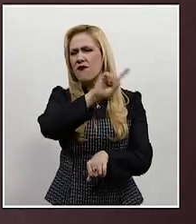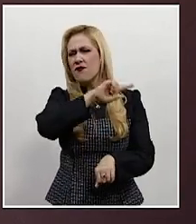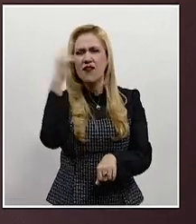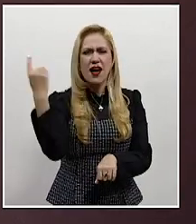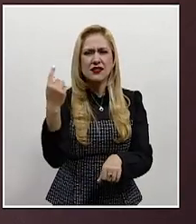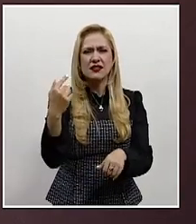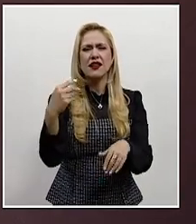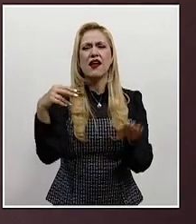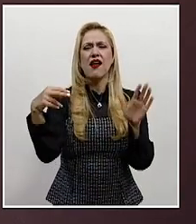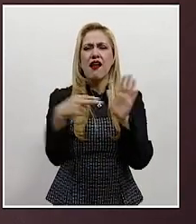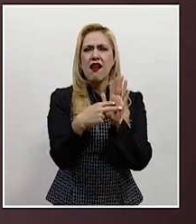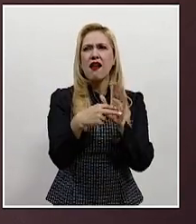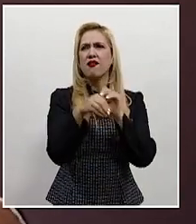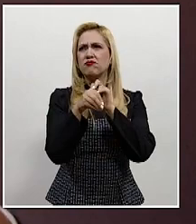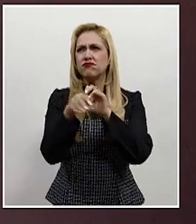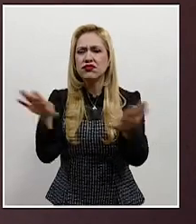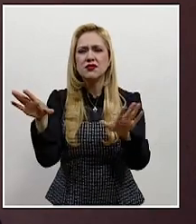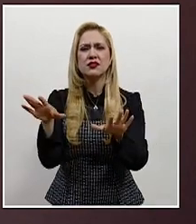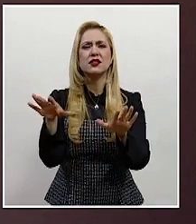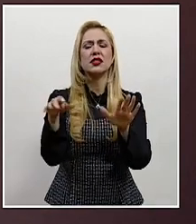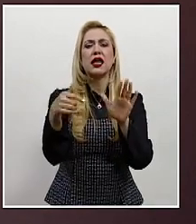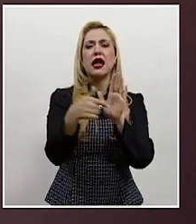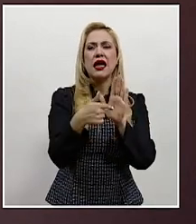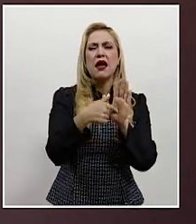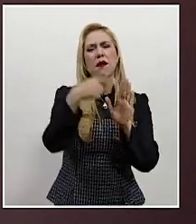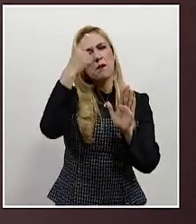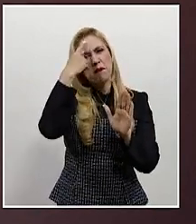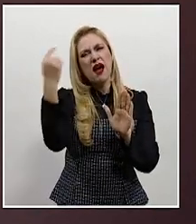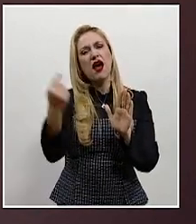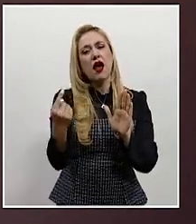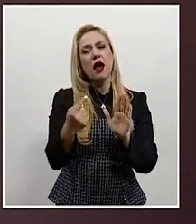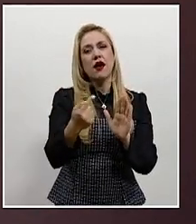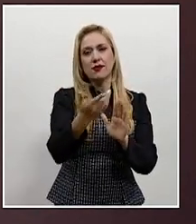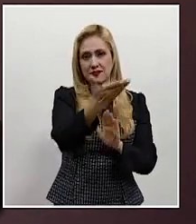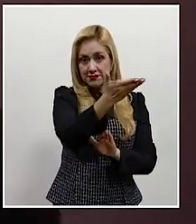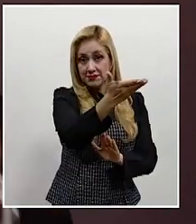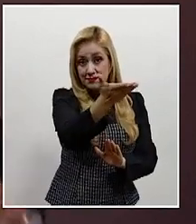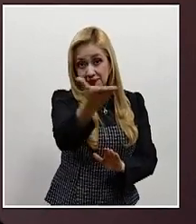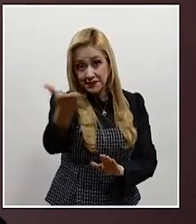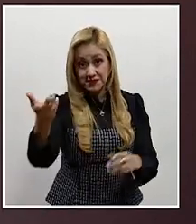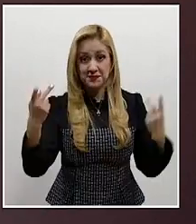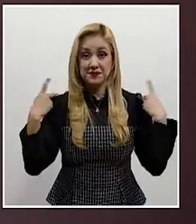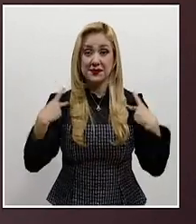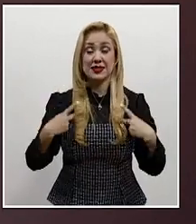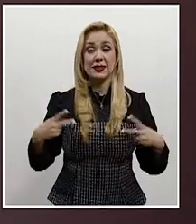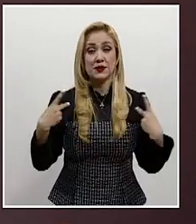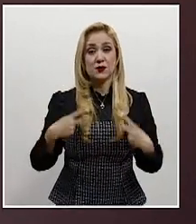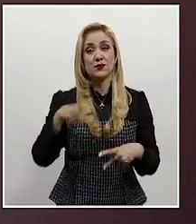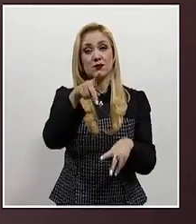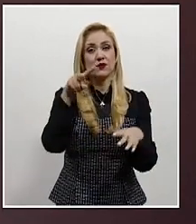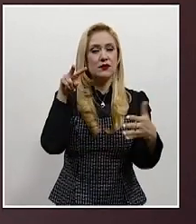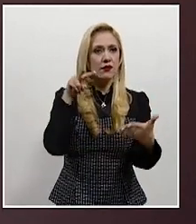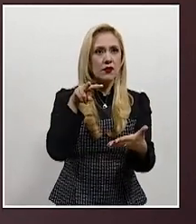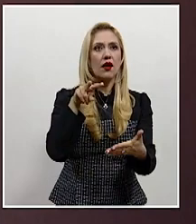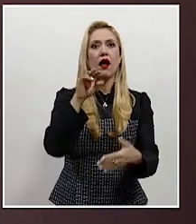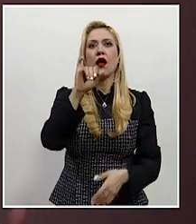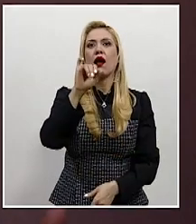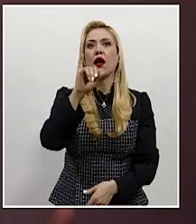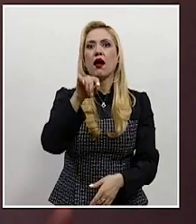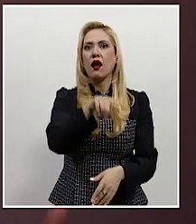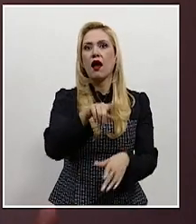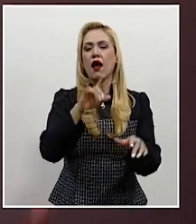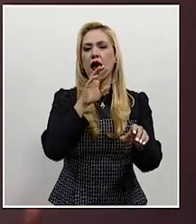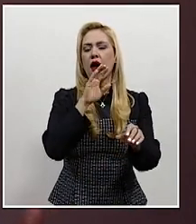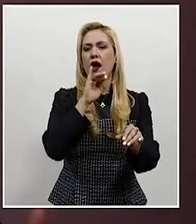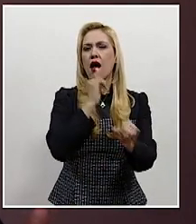el propósito de la norma, que se aclara, que tu amable audiencia puede identificar en el sitio web de